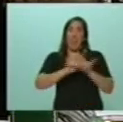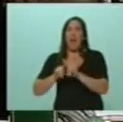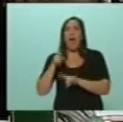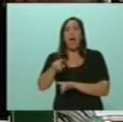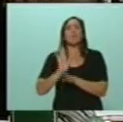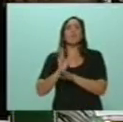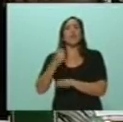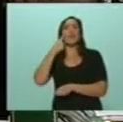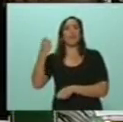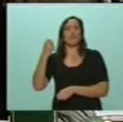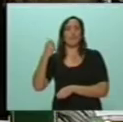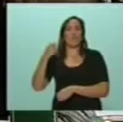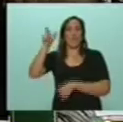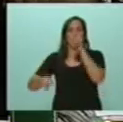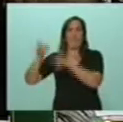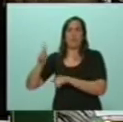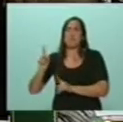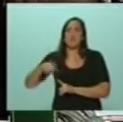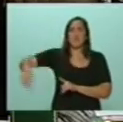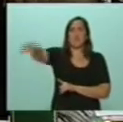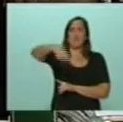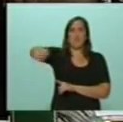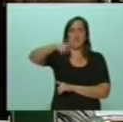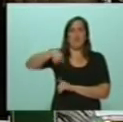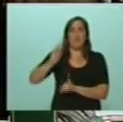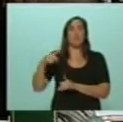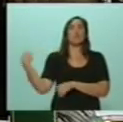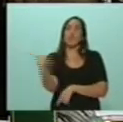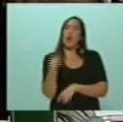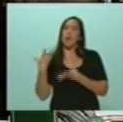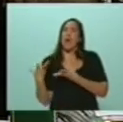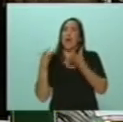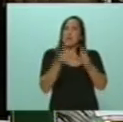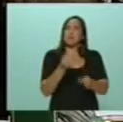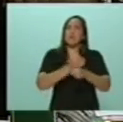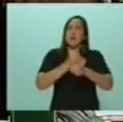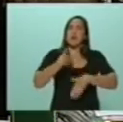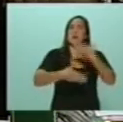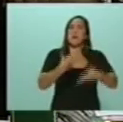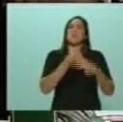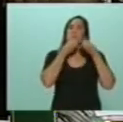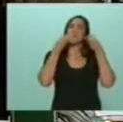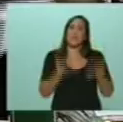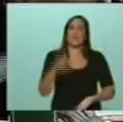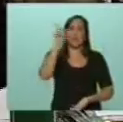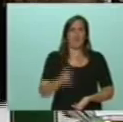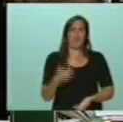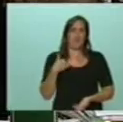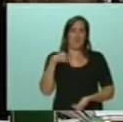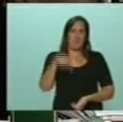que puedan acceder, puedan controlar y todos ayudemos a que las cosas se hagan cada vez mejor en la